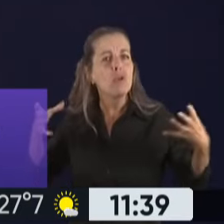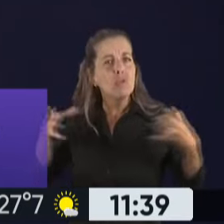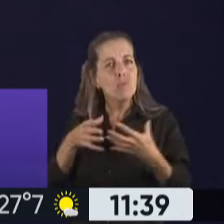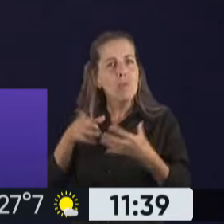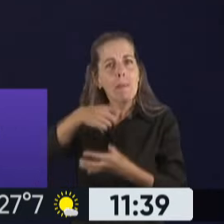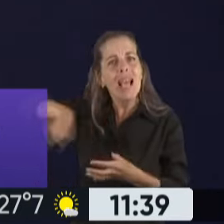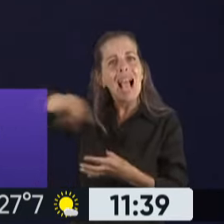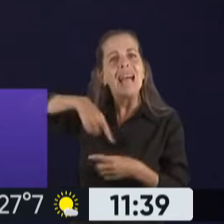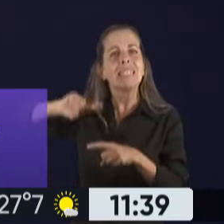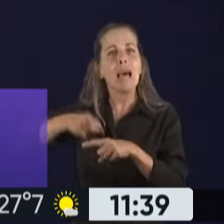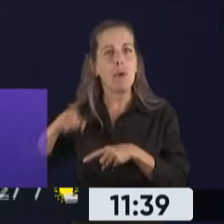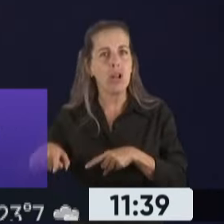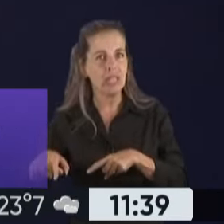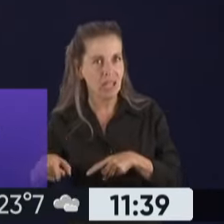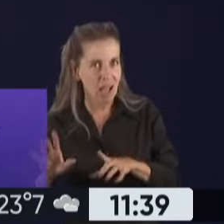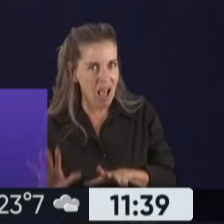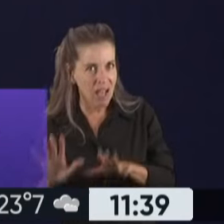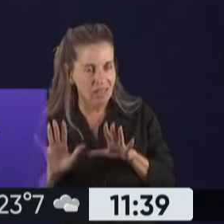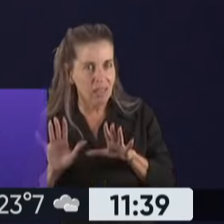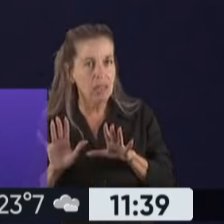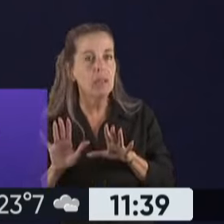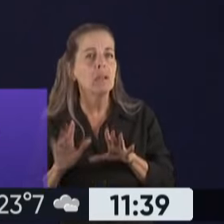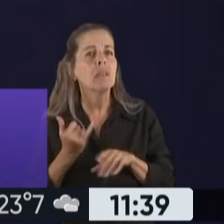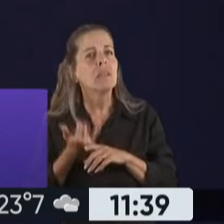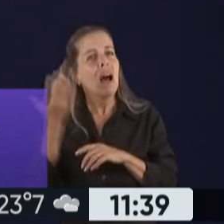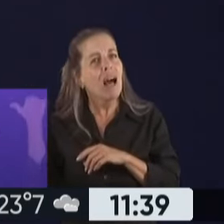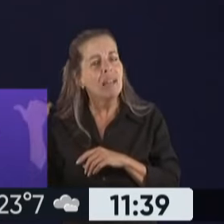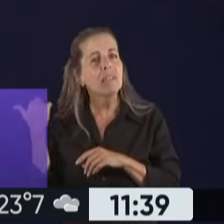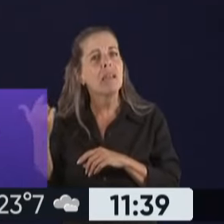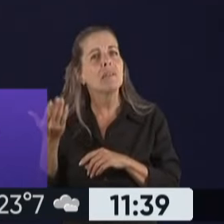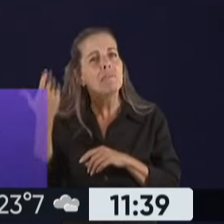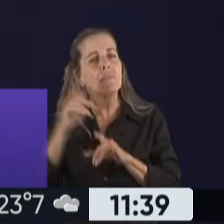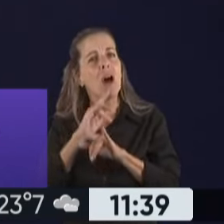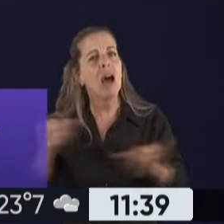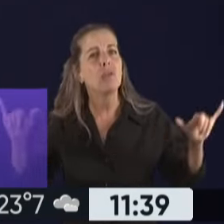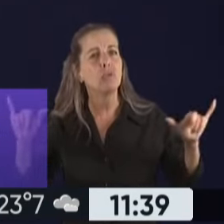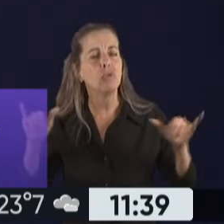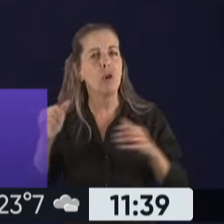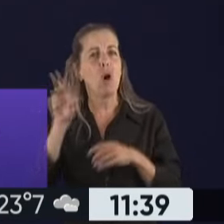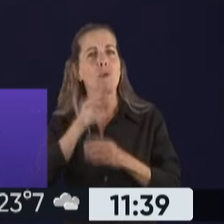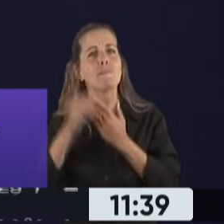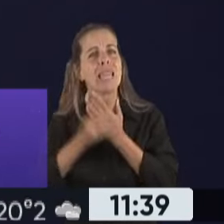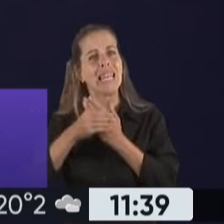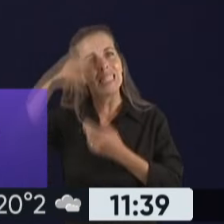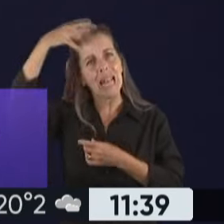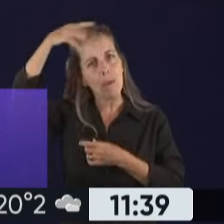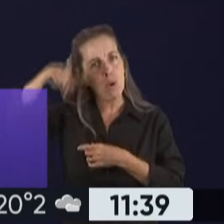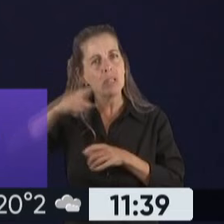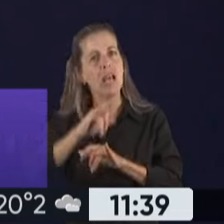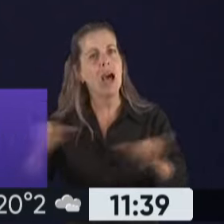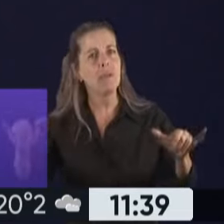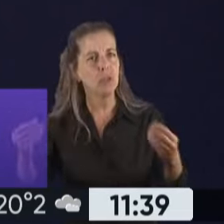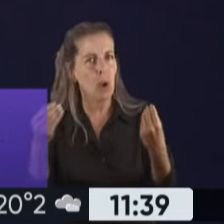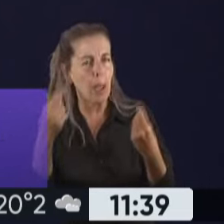casta política lo habíamos conversado lo había anunciado la ministra bullrich la semana pasada no Esto de usar el esquema de